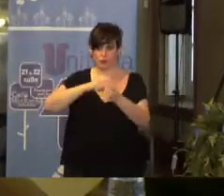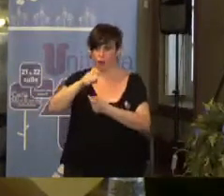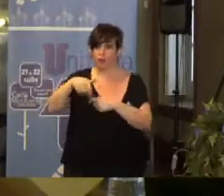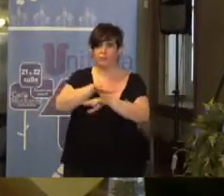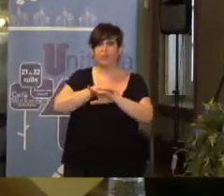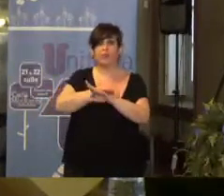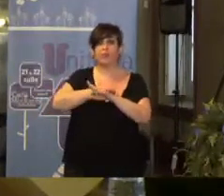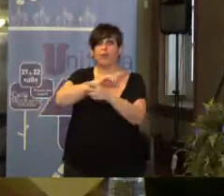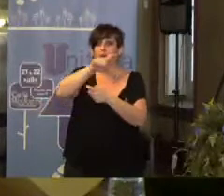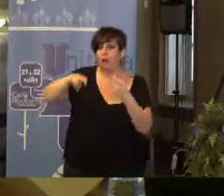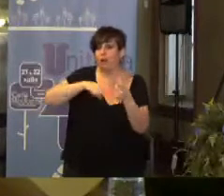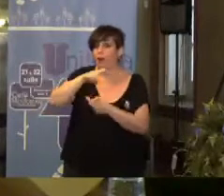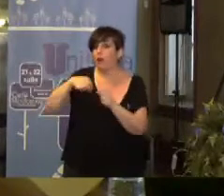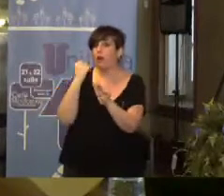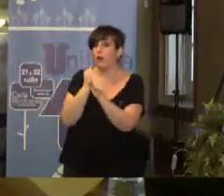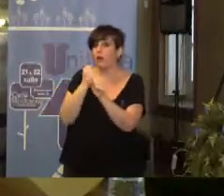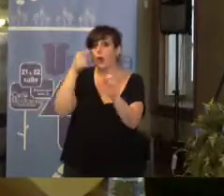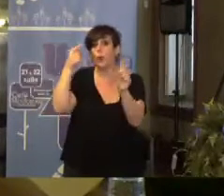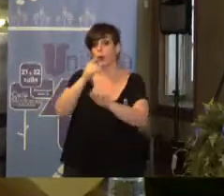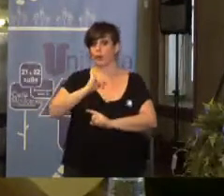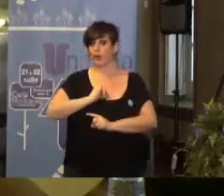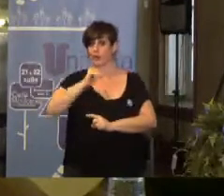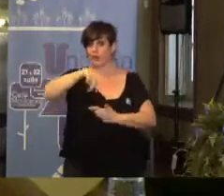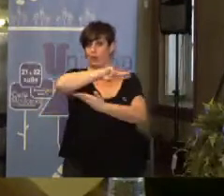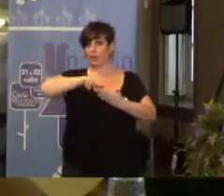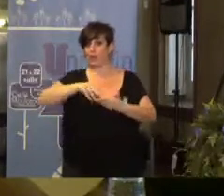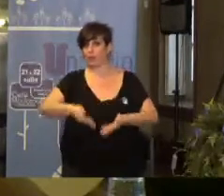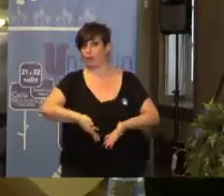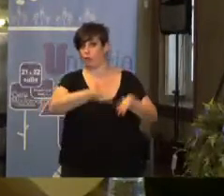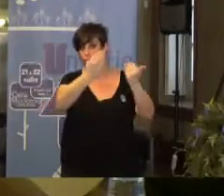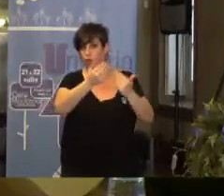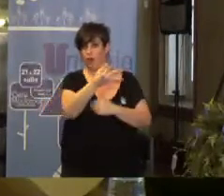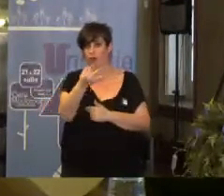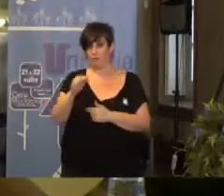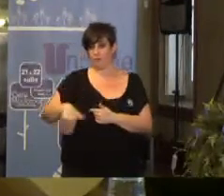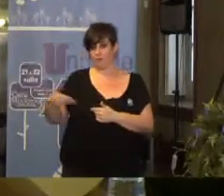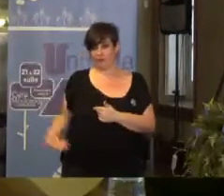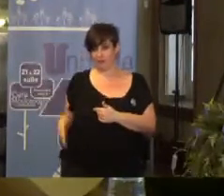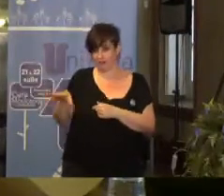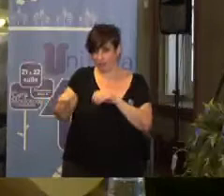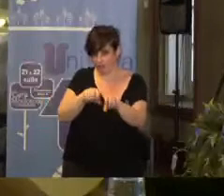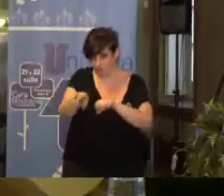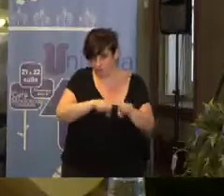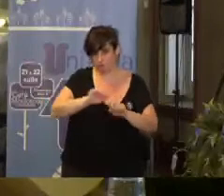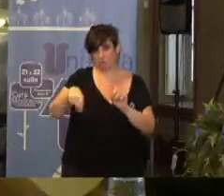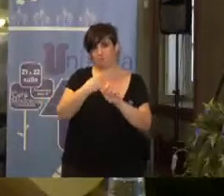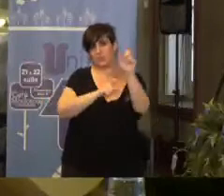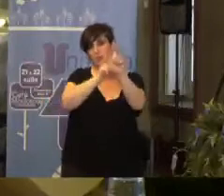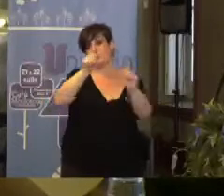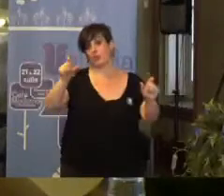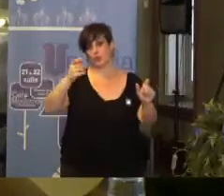eliminar as esencias identitarias deste país, para expoliar as súas riquezas e para anular a cidadanía